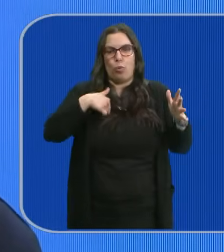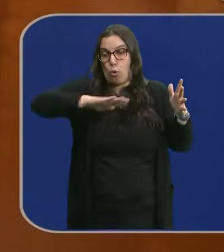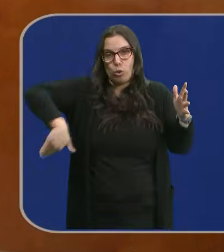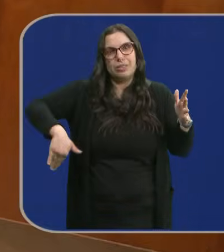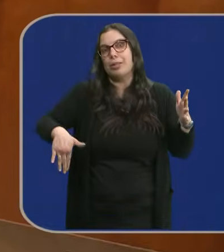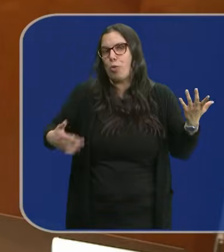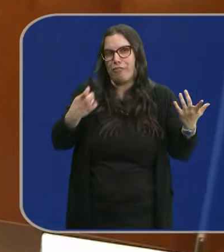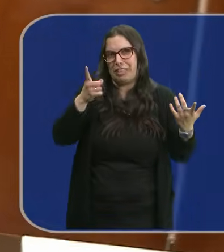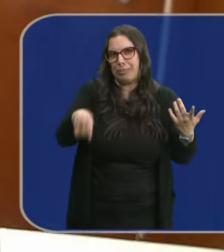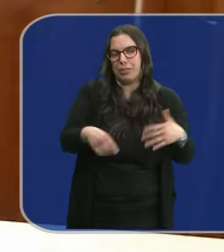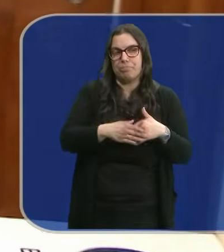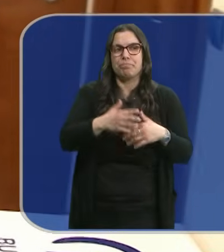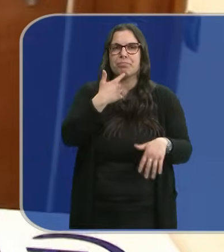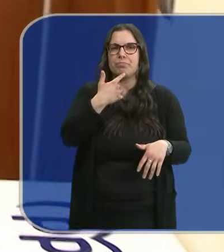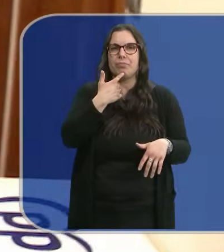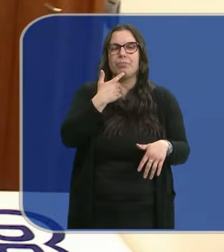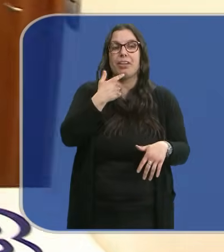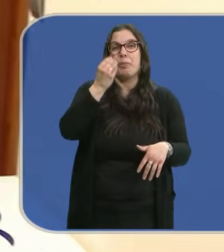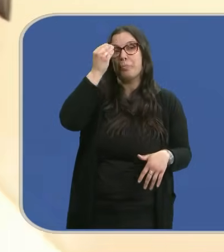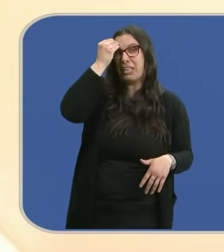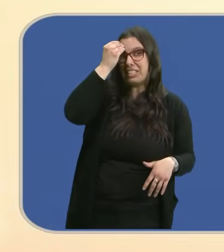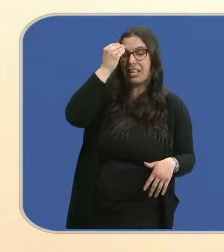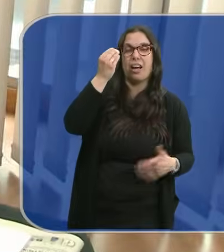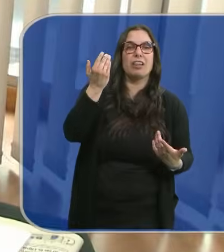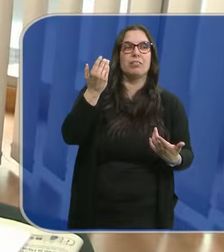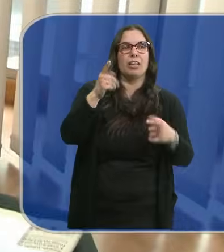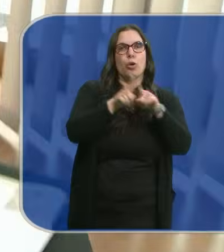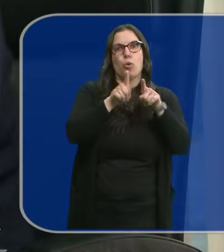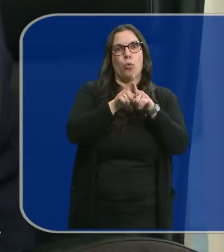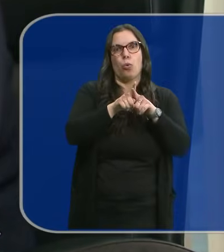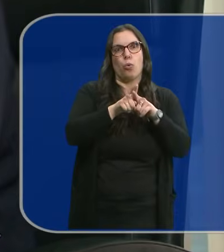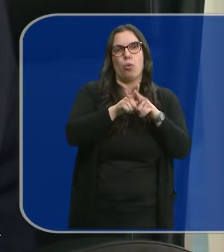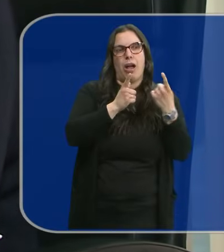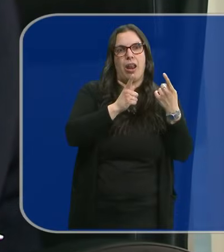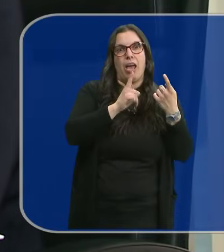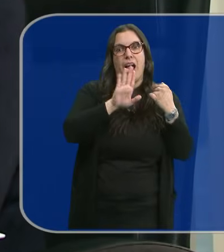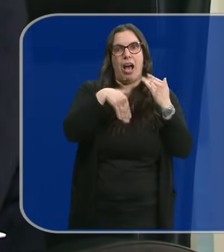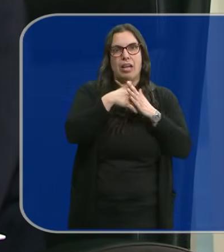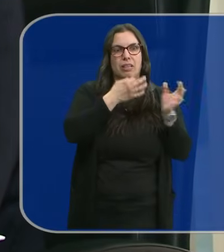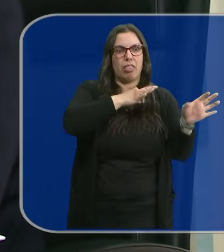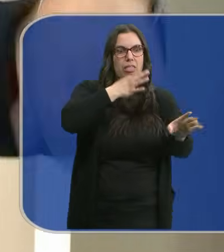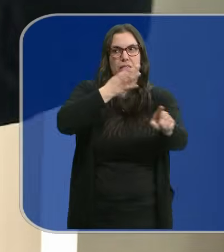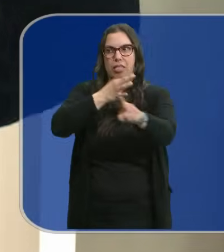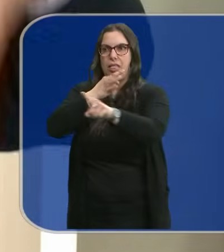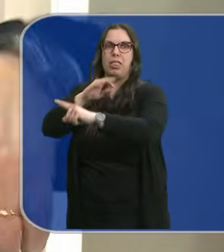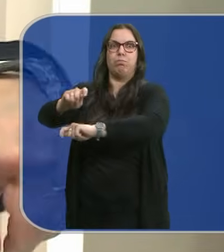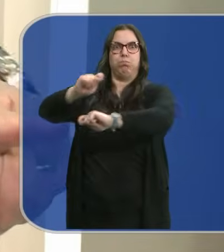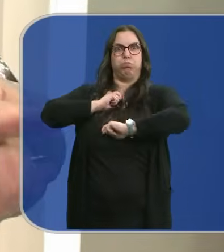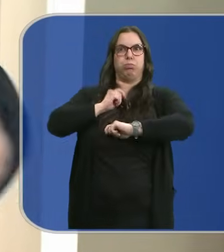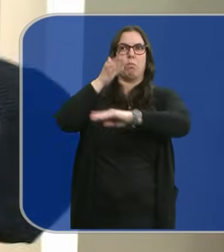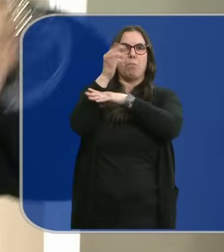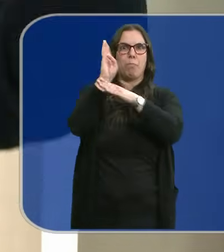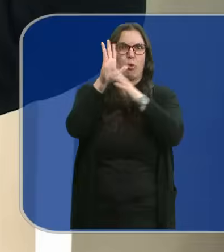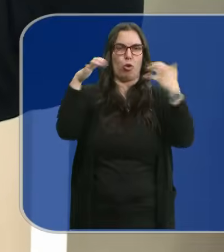la fila. Afirman que no se les pasa por la cabeza que una concatenación altamente improbable de renuncias acabe llevándolos hasta